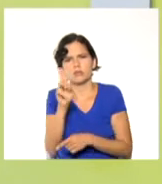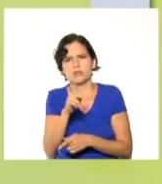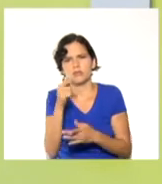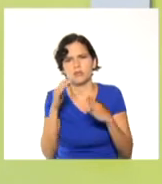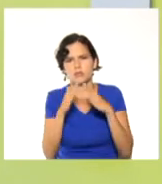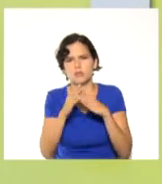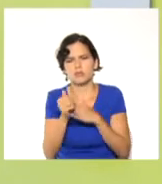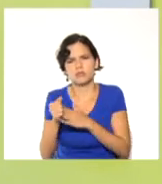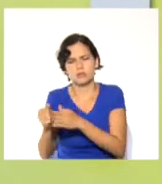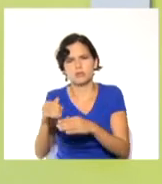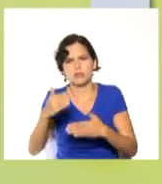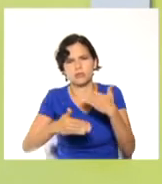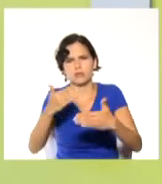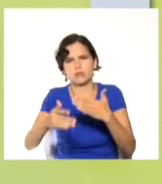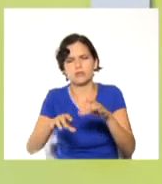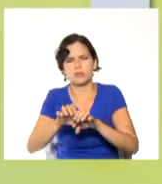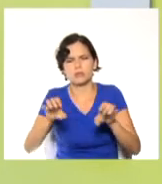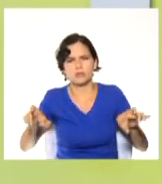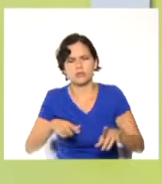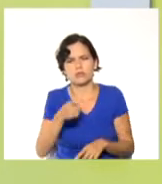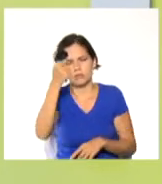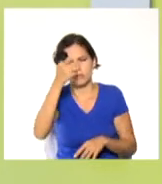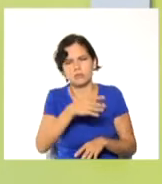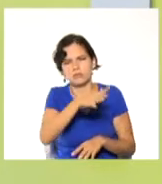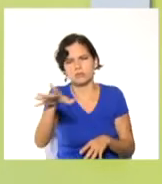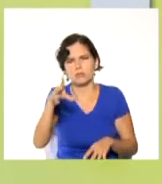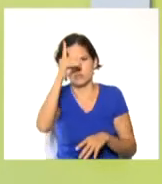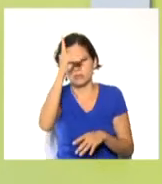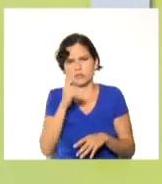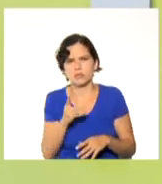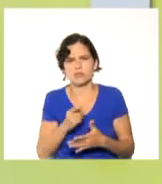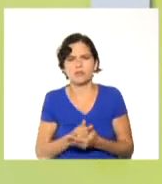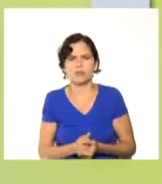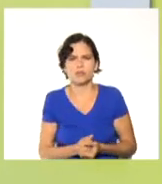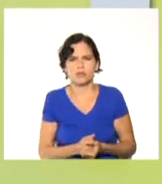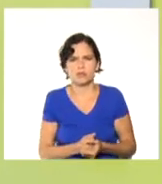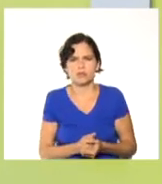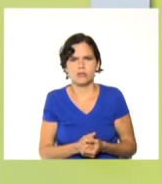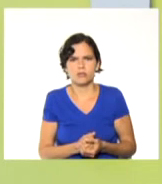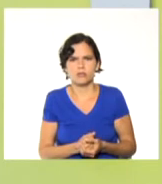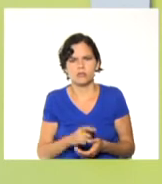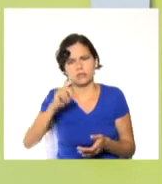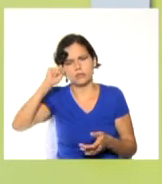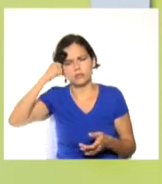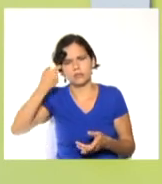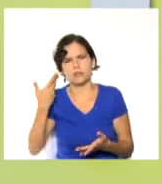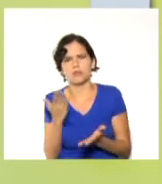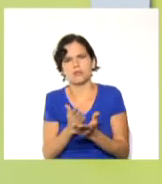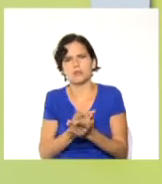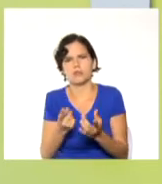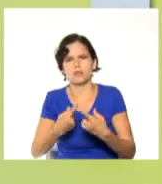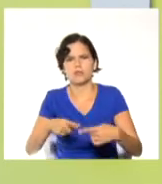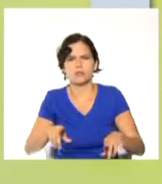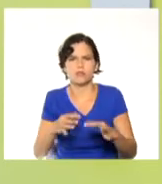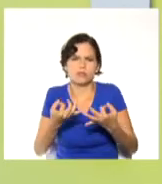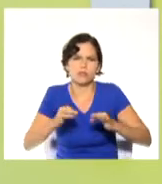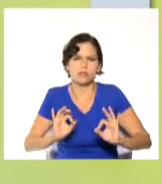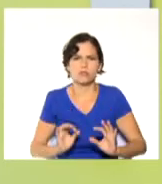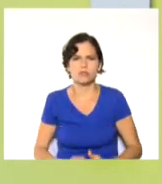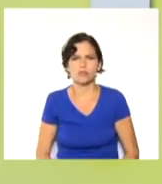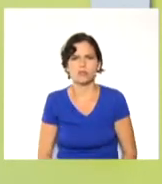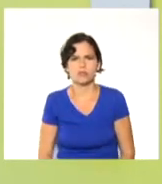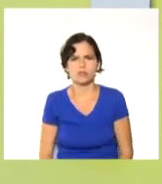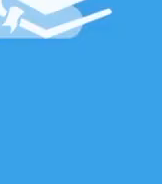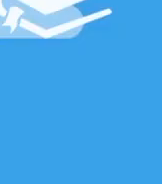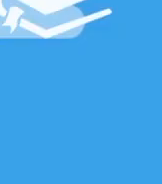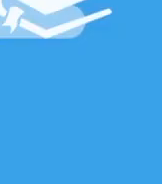guiar los procesos educativos de la población con necesidades educativas especiales y o con discapacidad. Y recordando siempre que ser diferente es algo